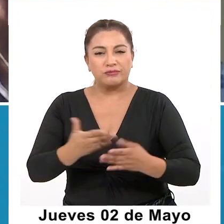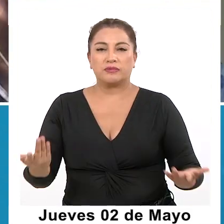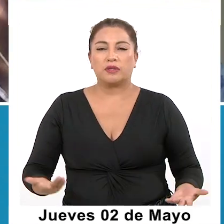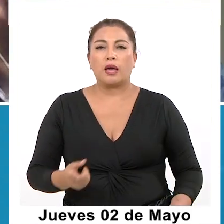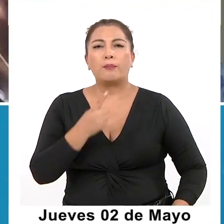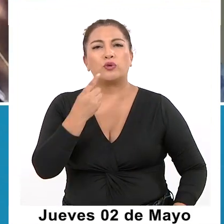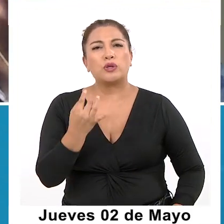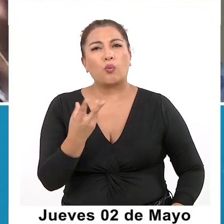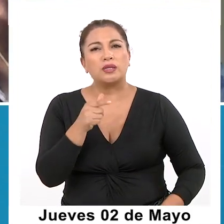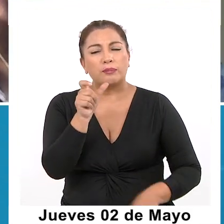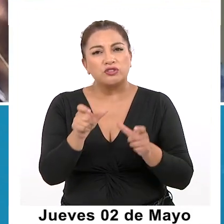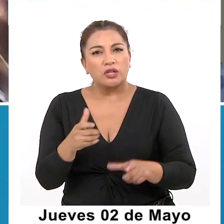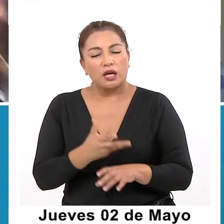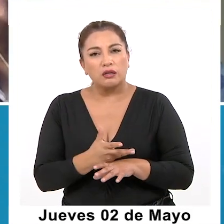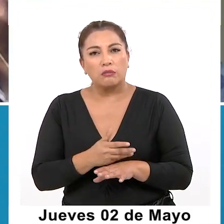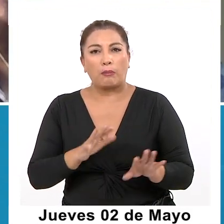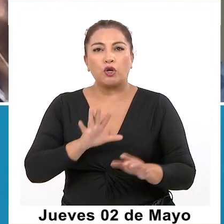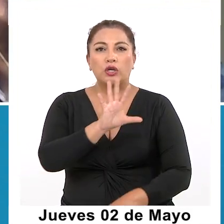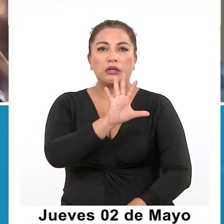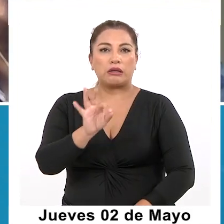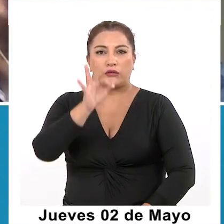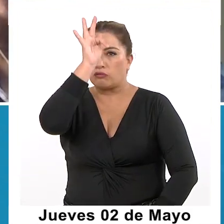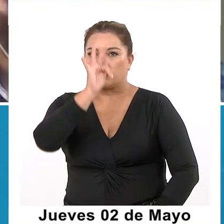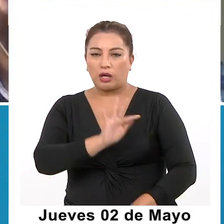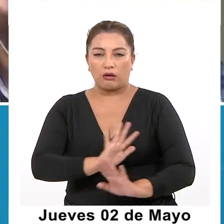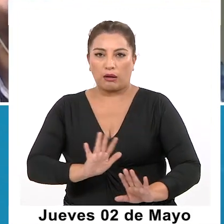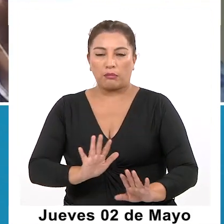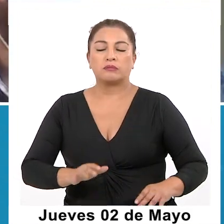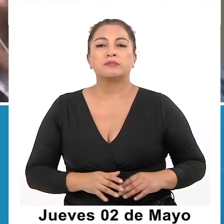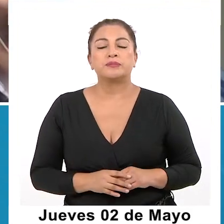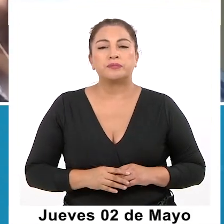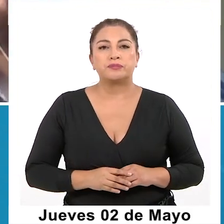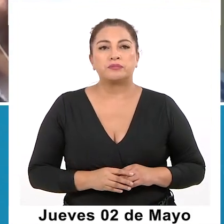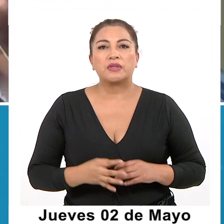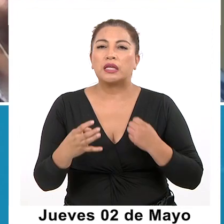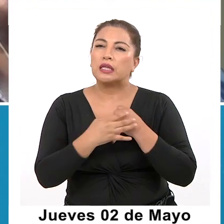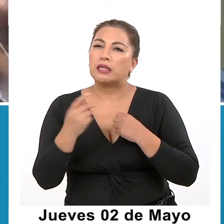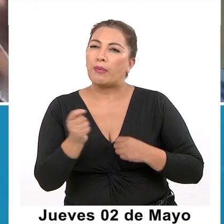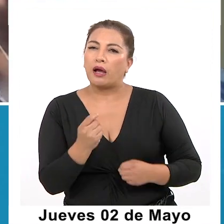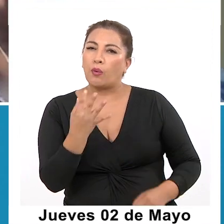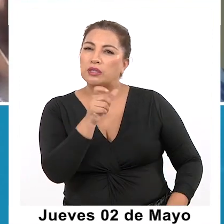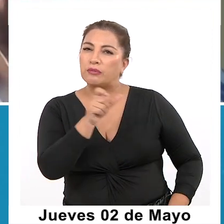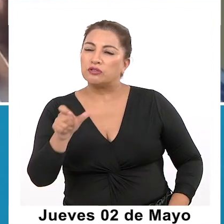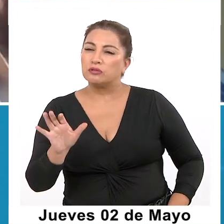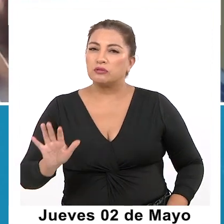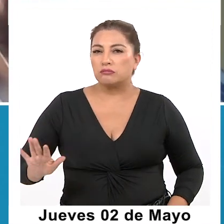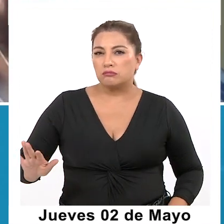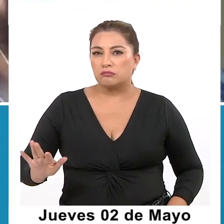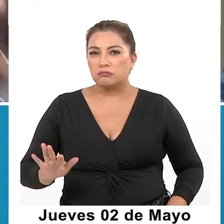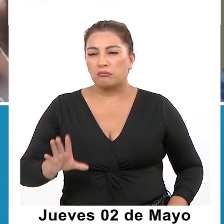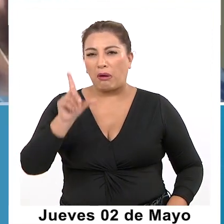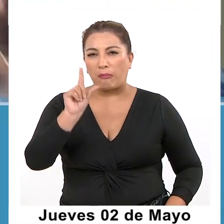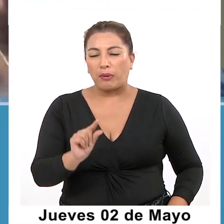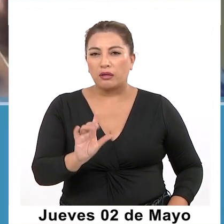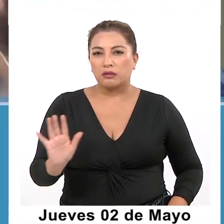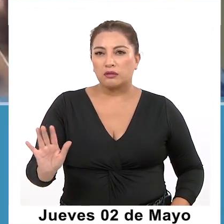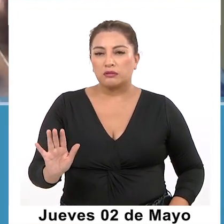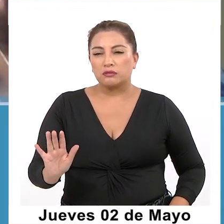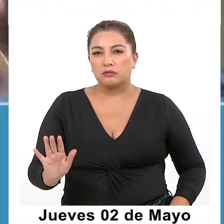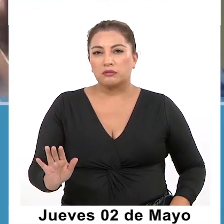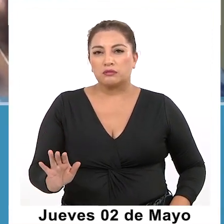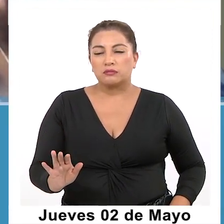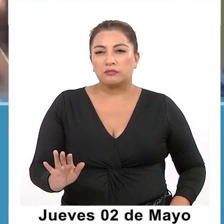ahora hoy por hoy no somos más de 500 fun pl perfecto y en la región y en la región mucho menos en la región